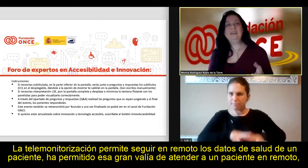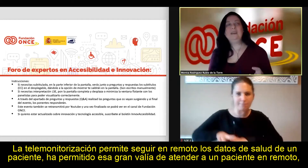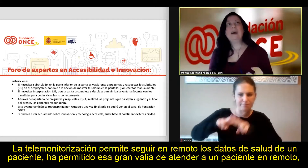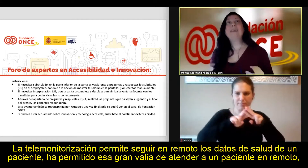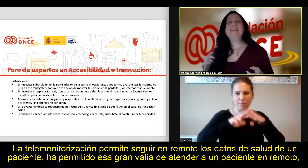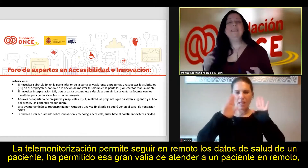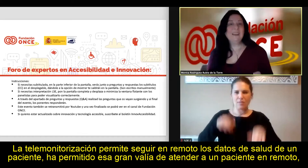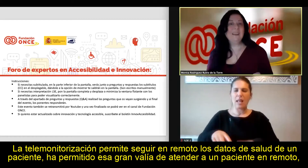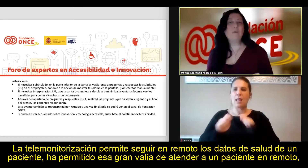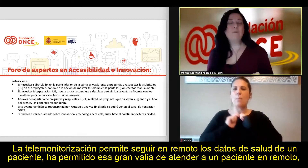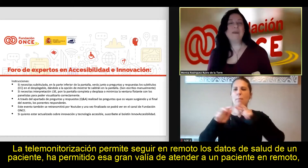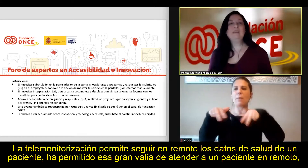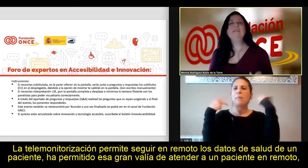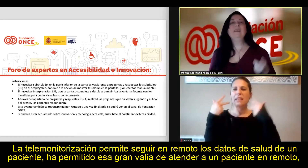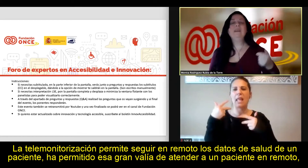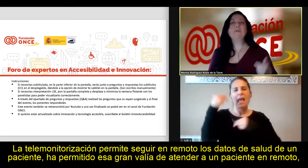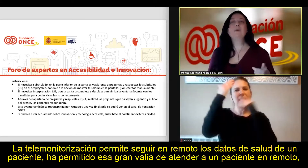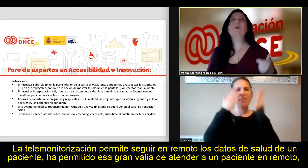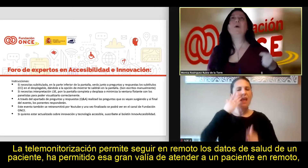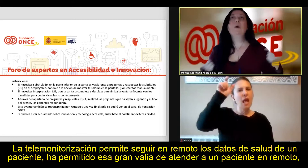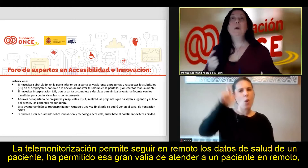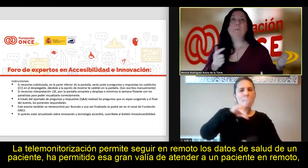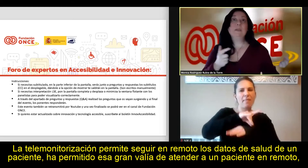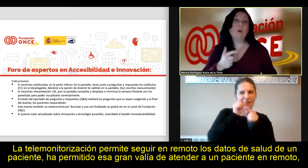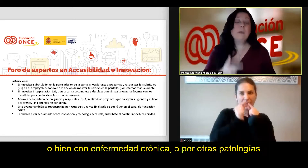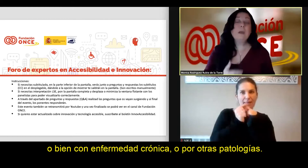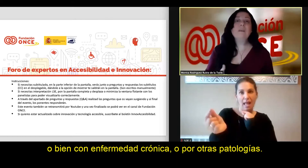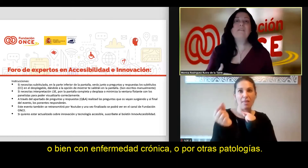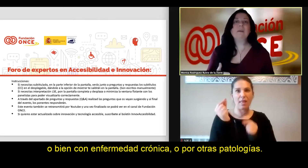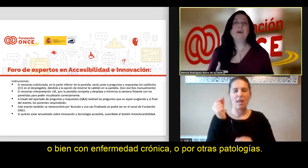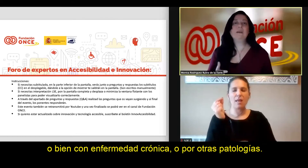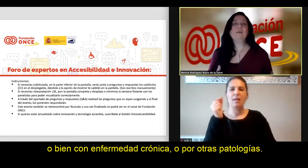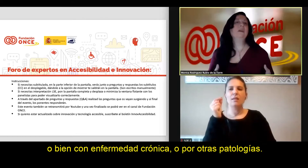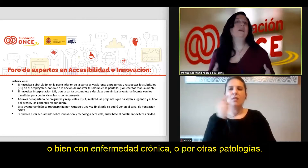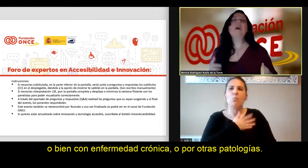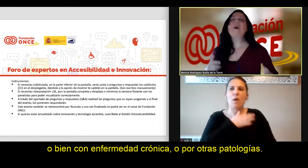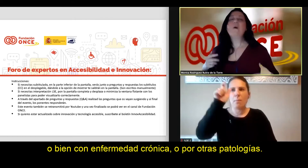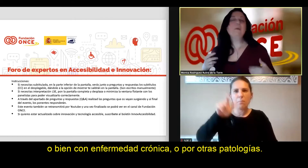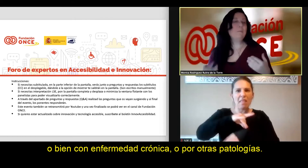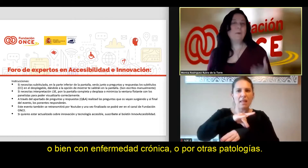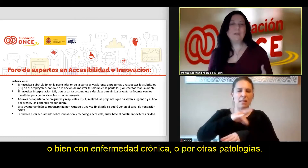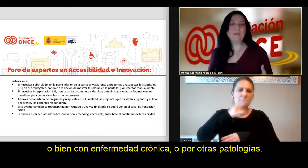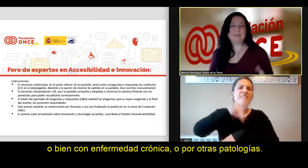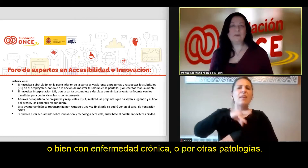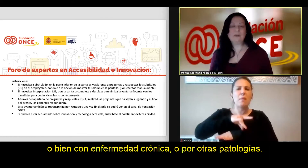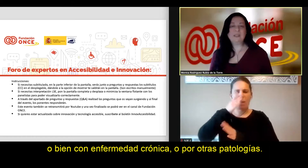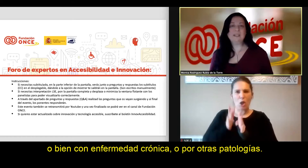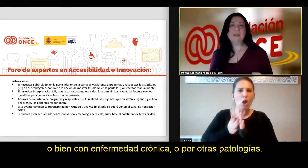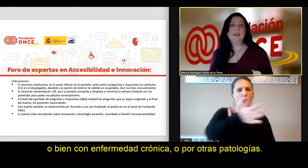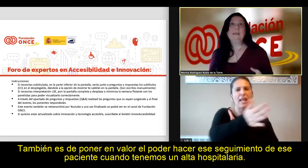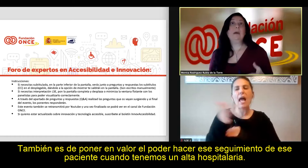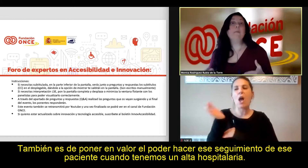de atender a un paciente en remoto, pues o bien con enfermedad crónica o bien por otras